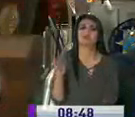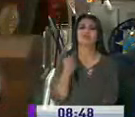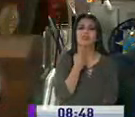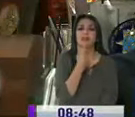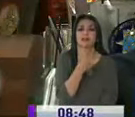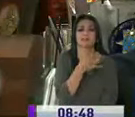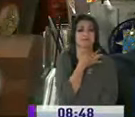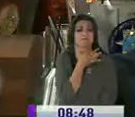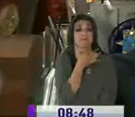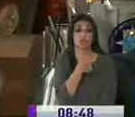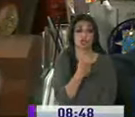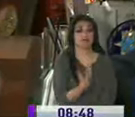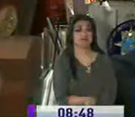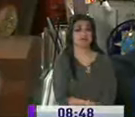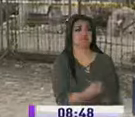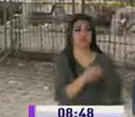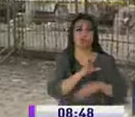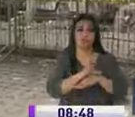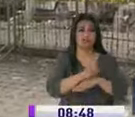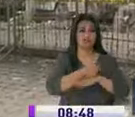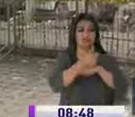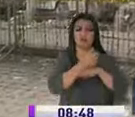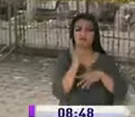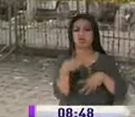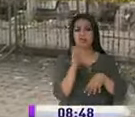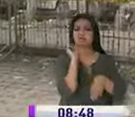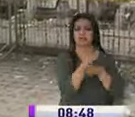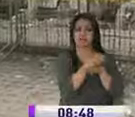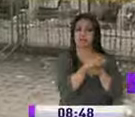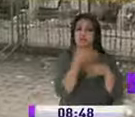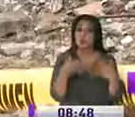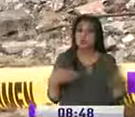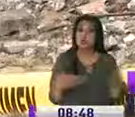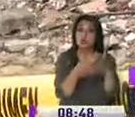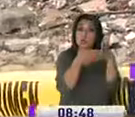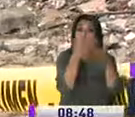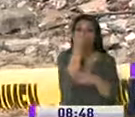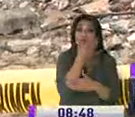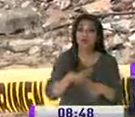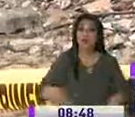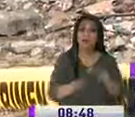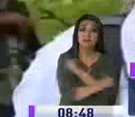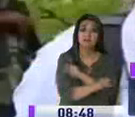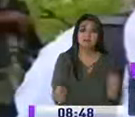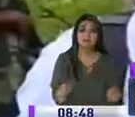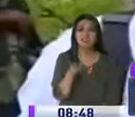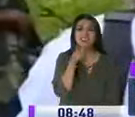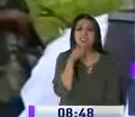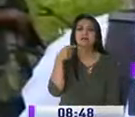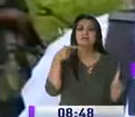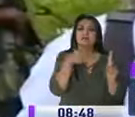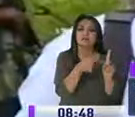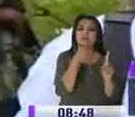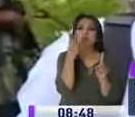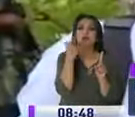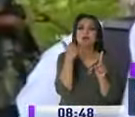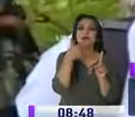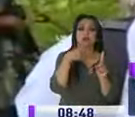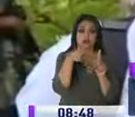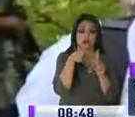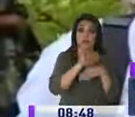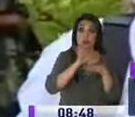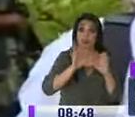Interior, la SENAIN y todos los organismos e instituciones del Estado que tienen que salvaguardar estos temas no hayan conocido, y si no conocieron,